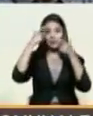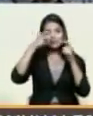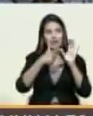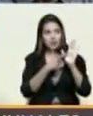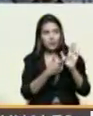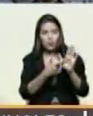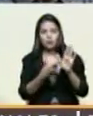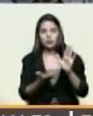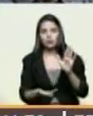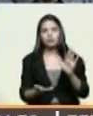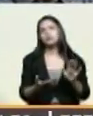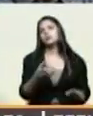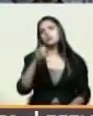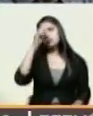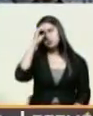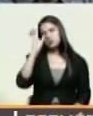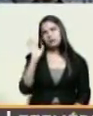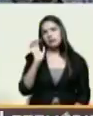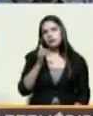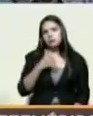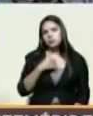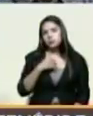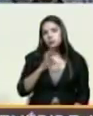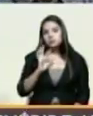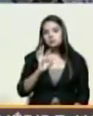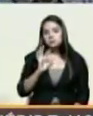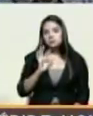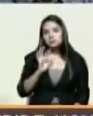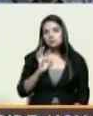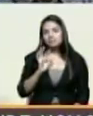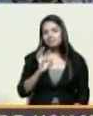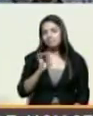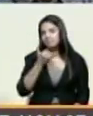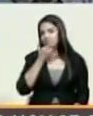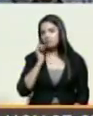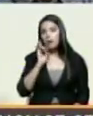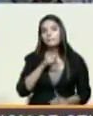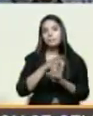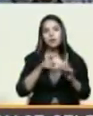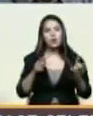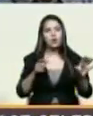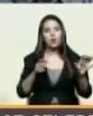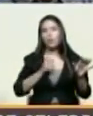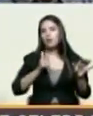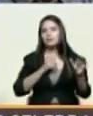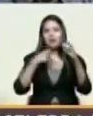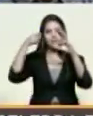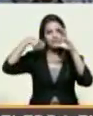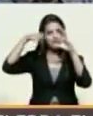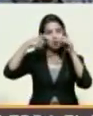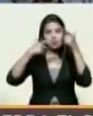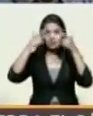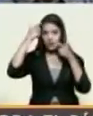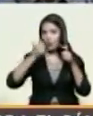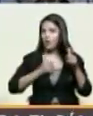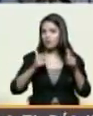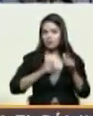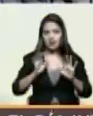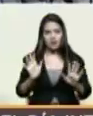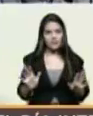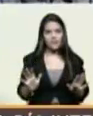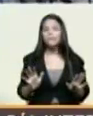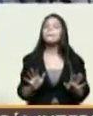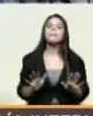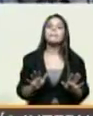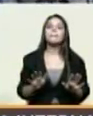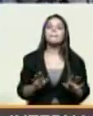es que yo no sé si estoy cometiendo un exabrupto con esto, pero usted agarra cualquier video de Hugo Chávez,